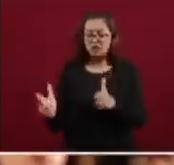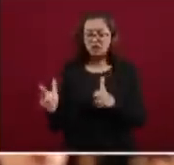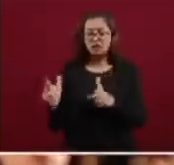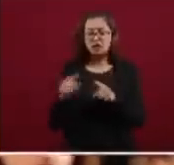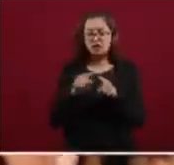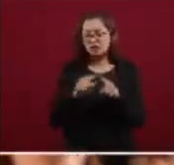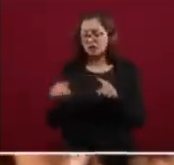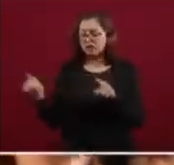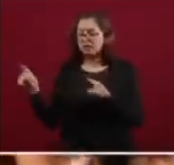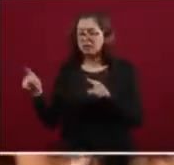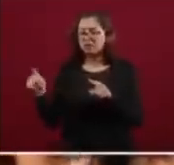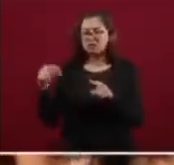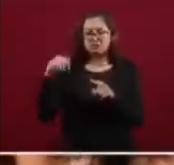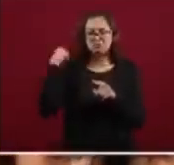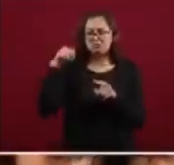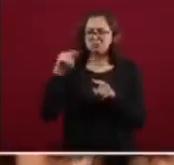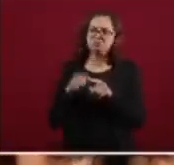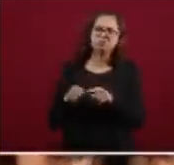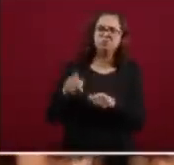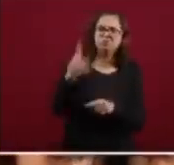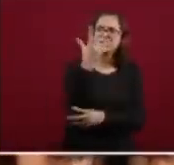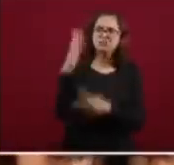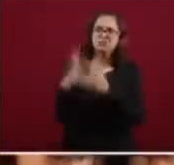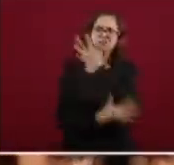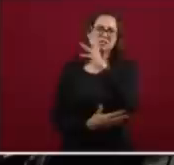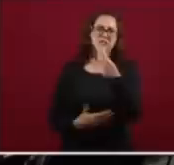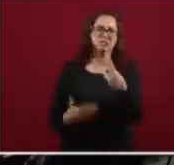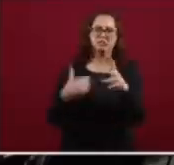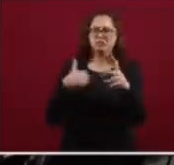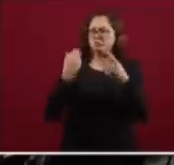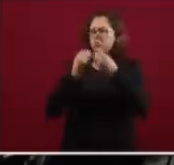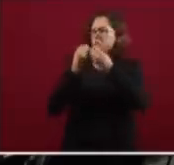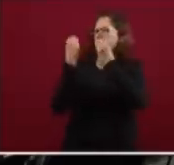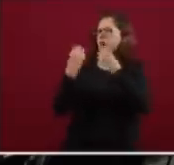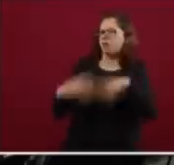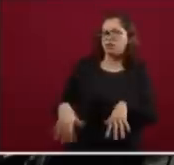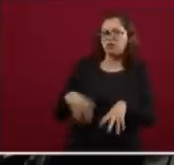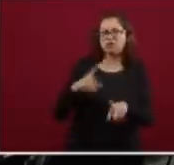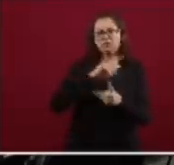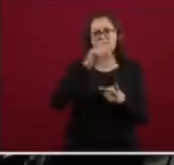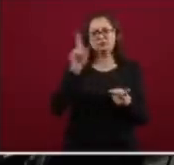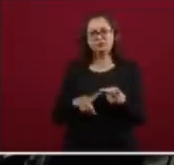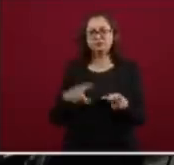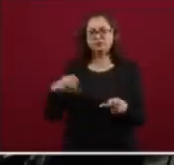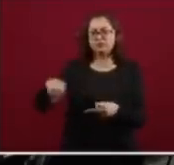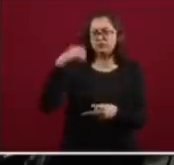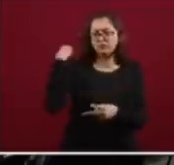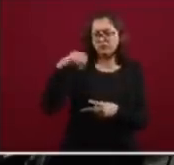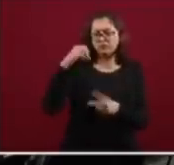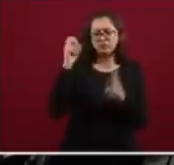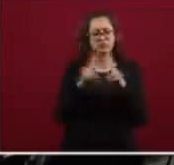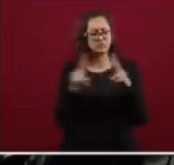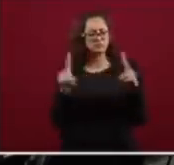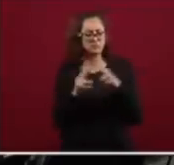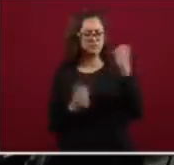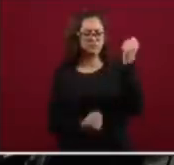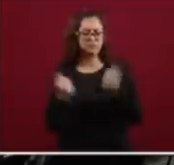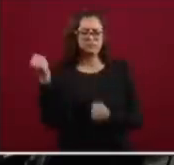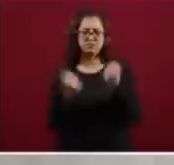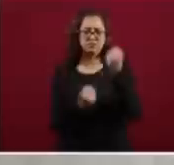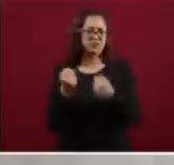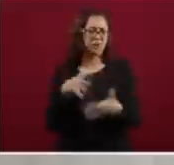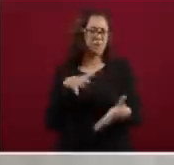por la selva luego hubo otro incidente recientemente en oaxaca chocó una camioneta sin mayores